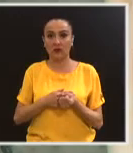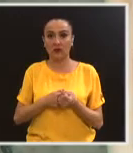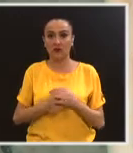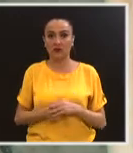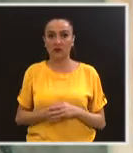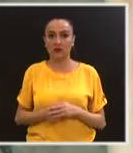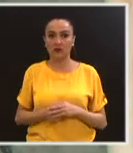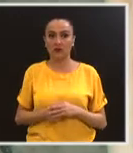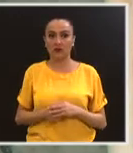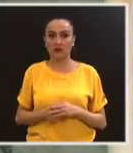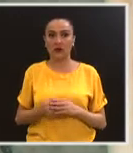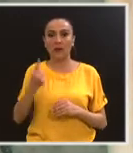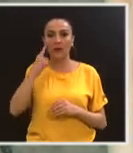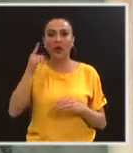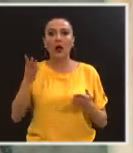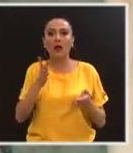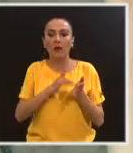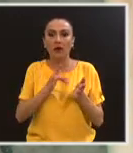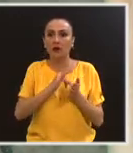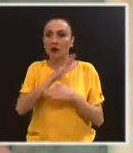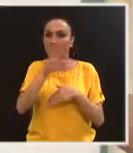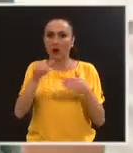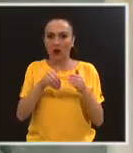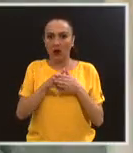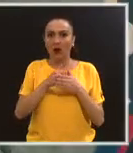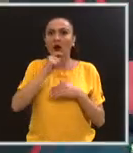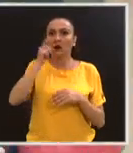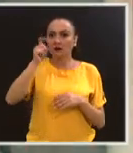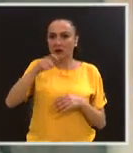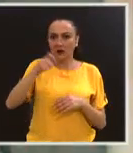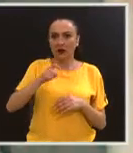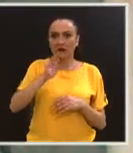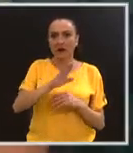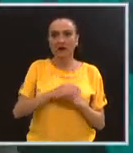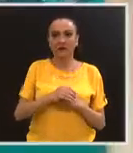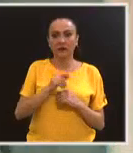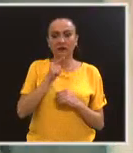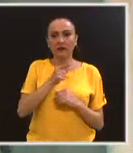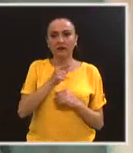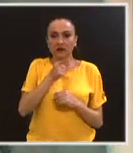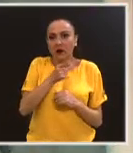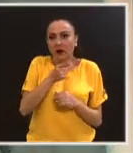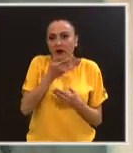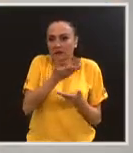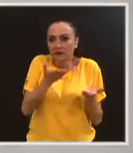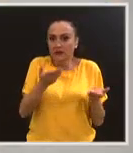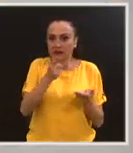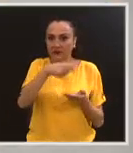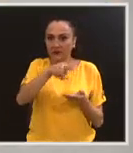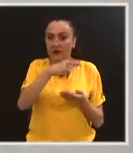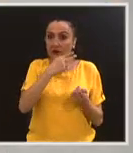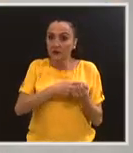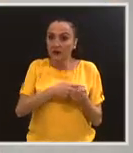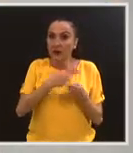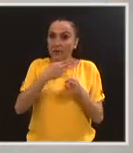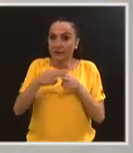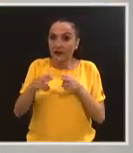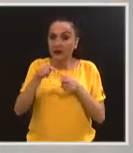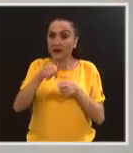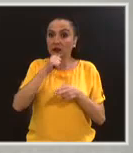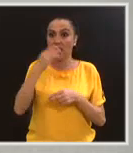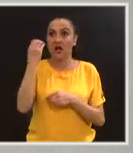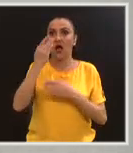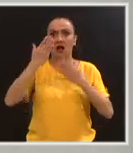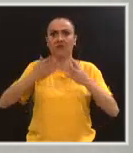para para provecho de todos los los que necesitamos de de de ellos Mientras tanto los